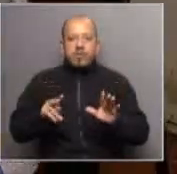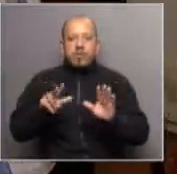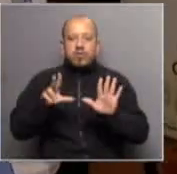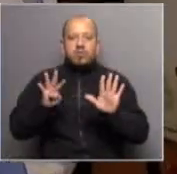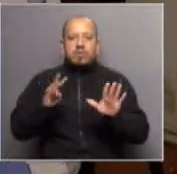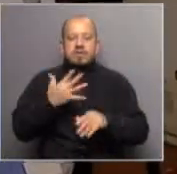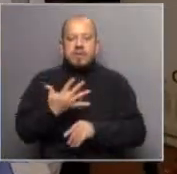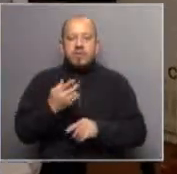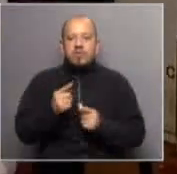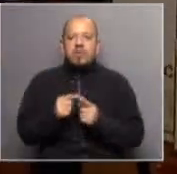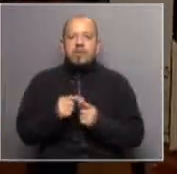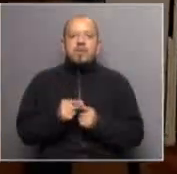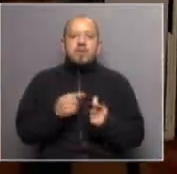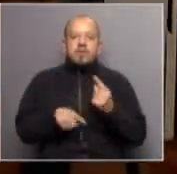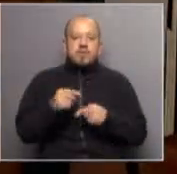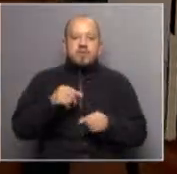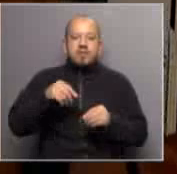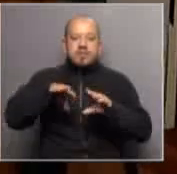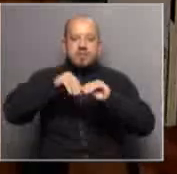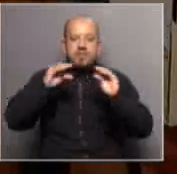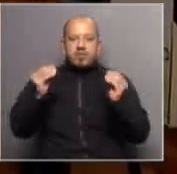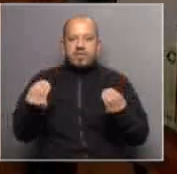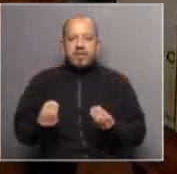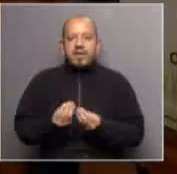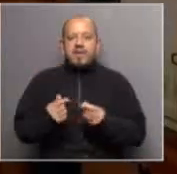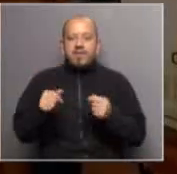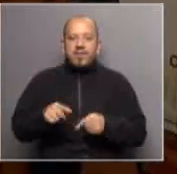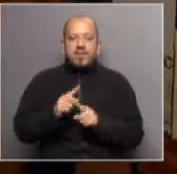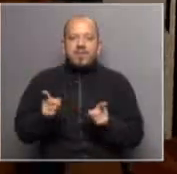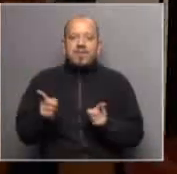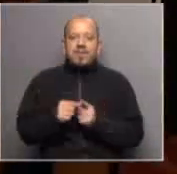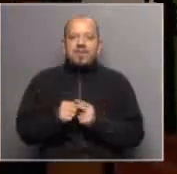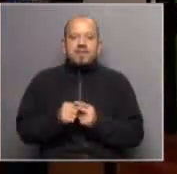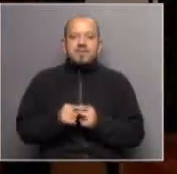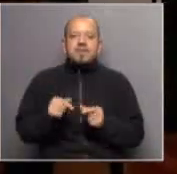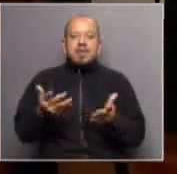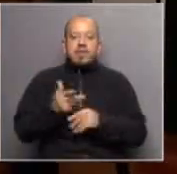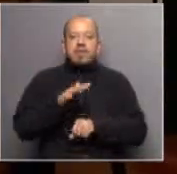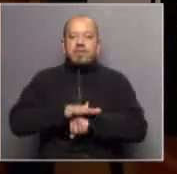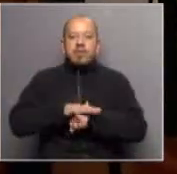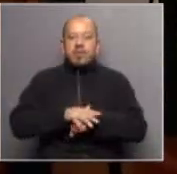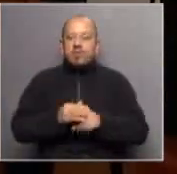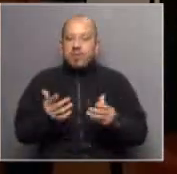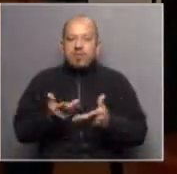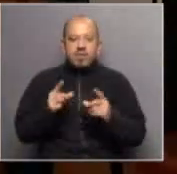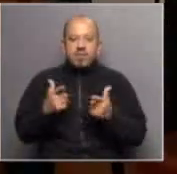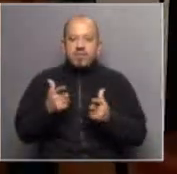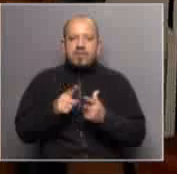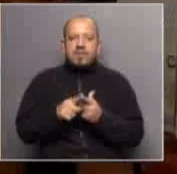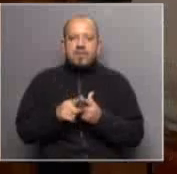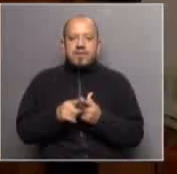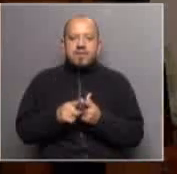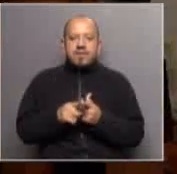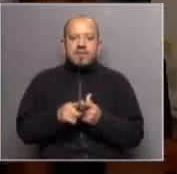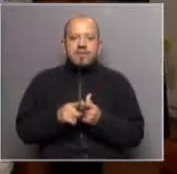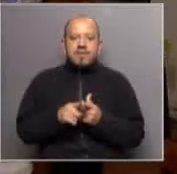098-899-895. Entonces, ¿tortas fritas intuitivas? No, por ahora no. Tortas fritas intuitivas no tenemos en el momento porque aparte el panadero ya está en su segunda siesta